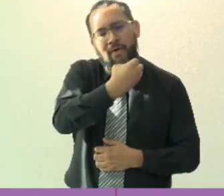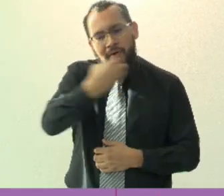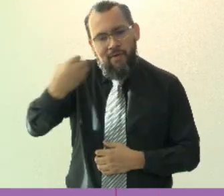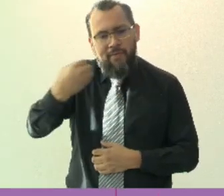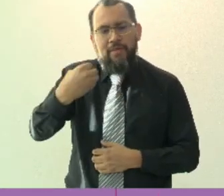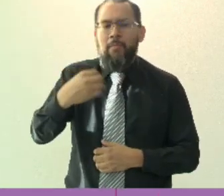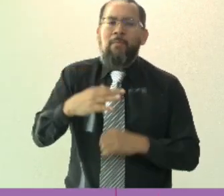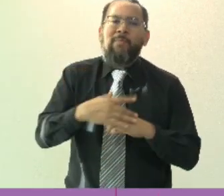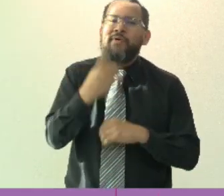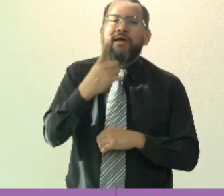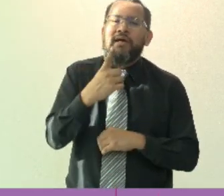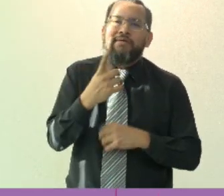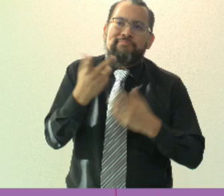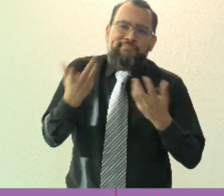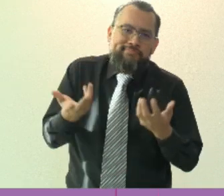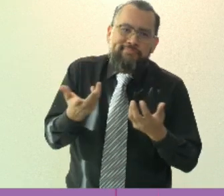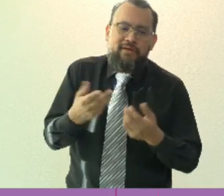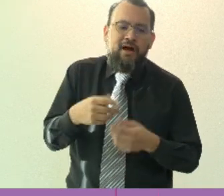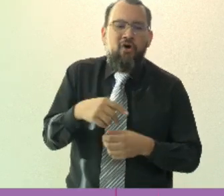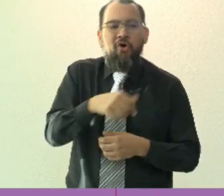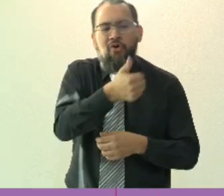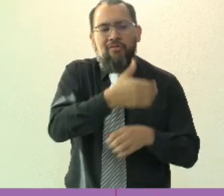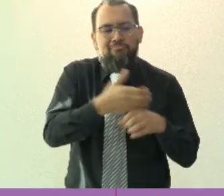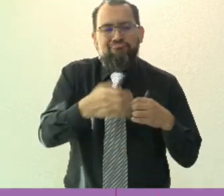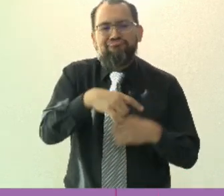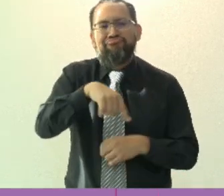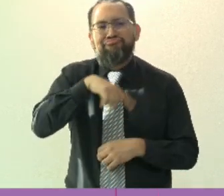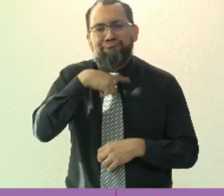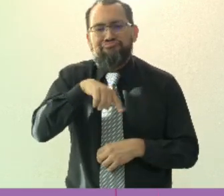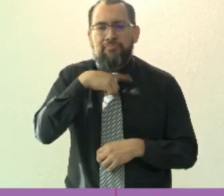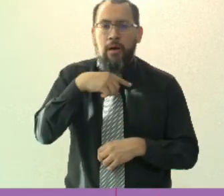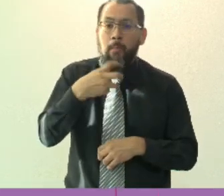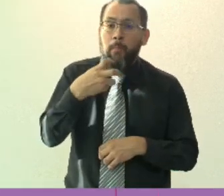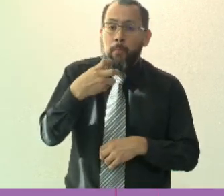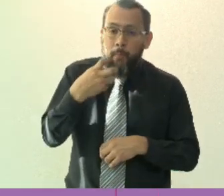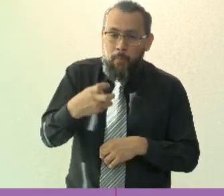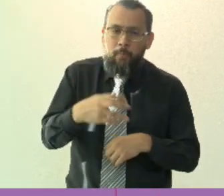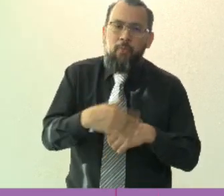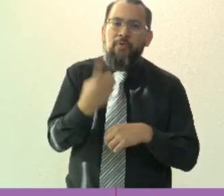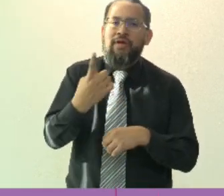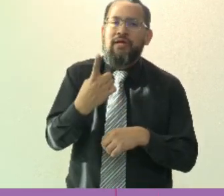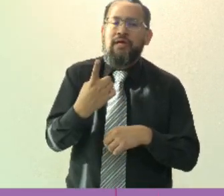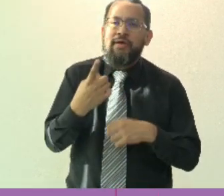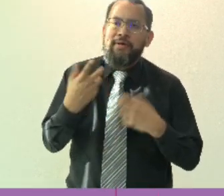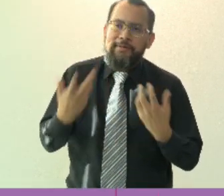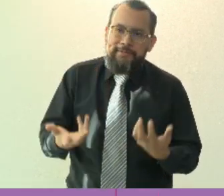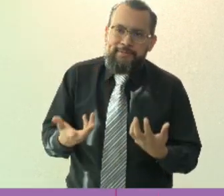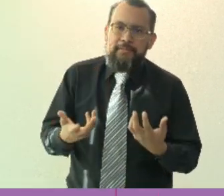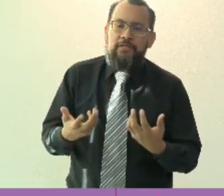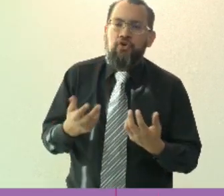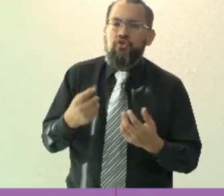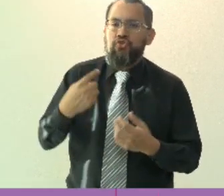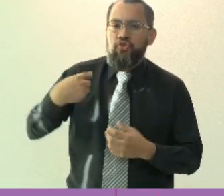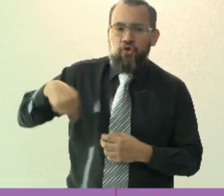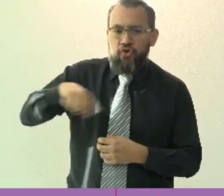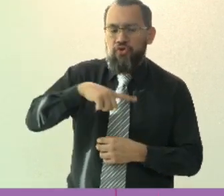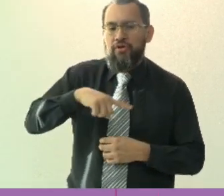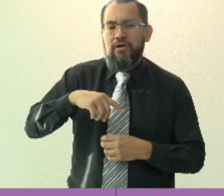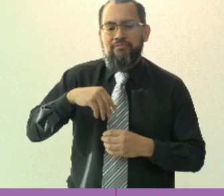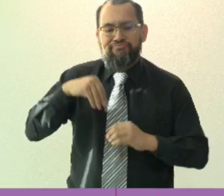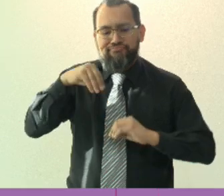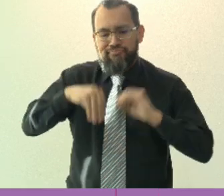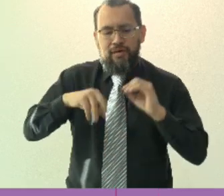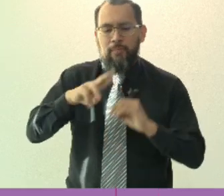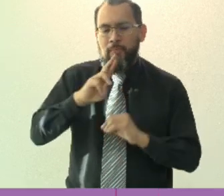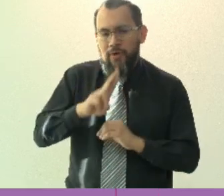nada te sirven, porque ahí está la base para todo lo que vamos a responder y